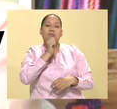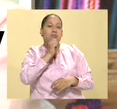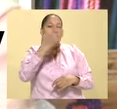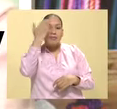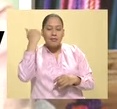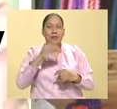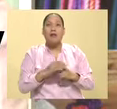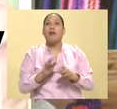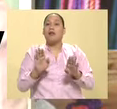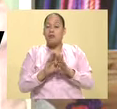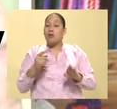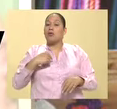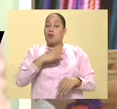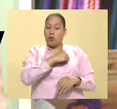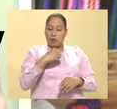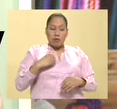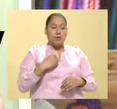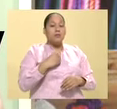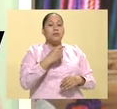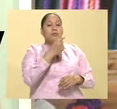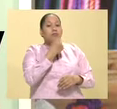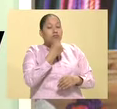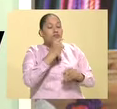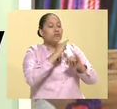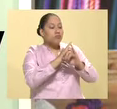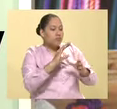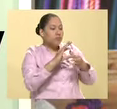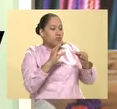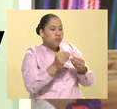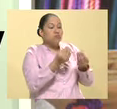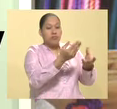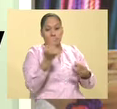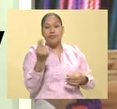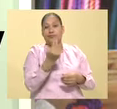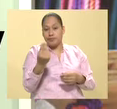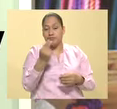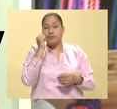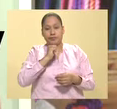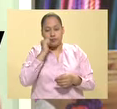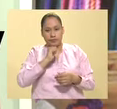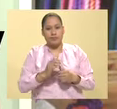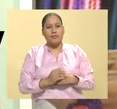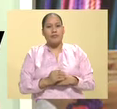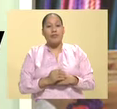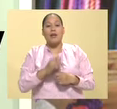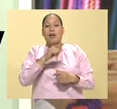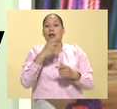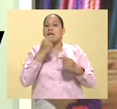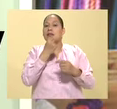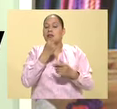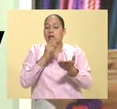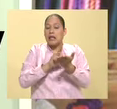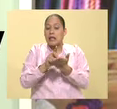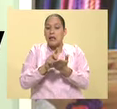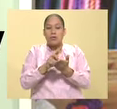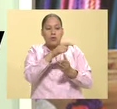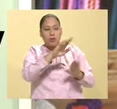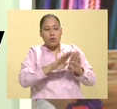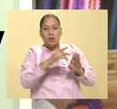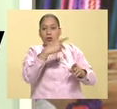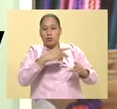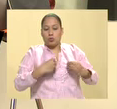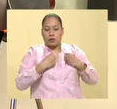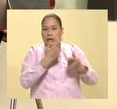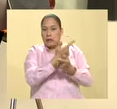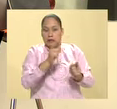idea de que tenemos la obligación Sí. de informarles a este respecto. Tienen derecho también a la identidad, a la